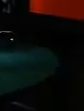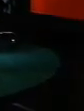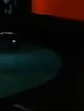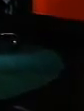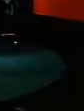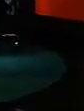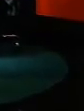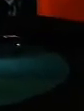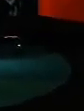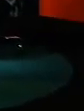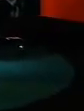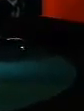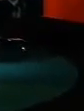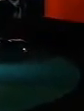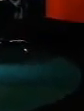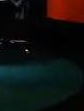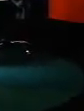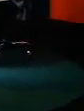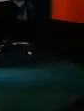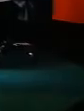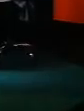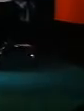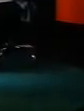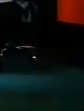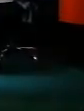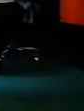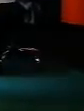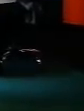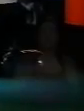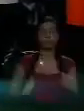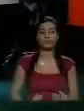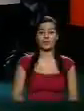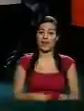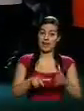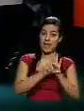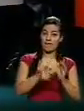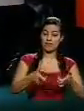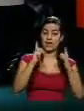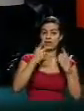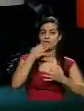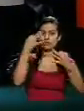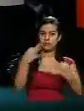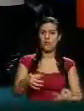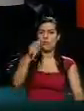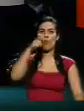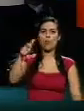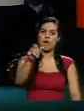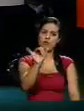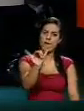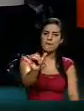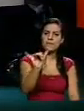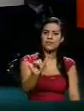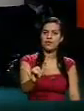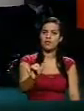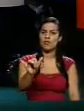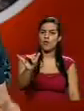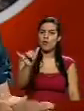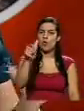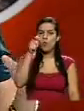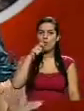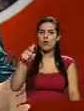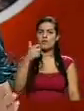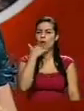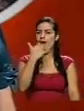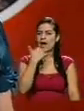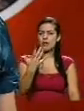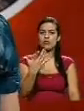Bueno, vemos cómo esta ley habilitante garantiza que nuestro pueblo, que está en condición especial